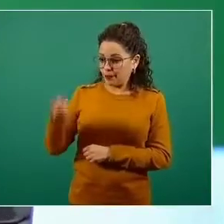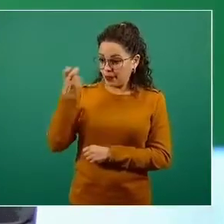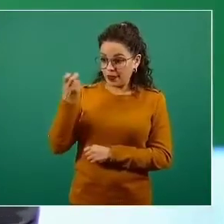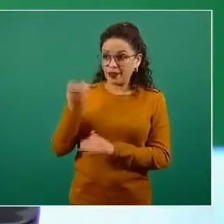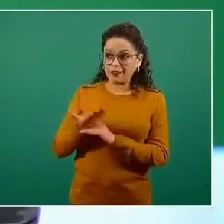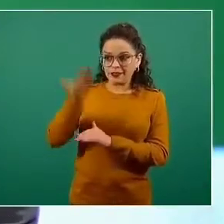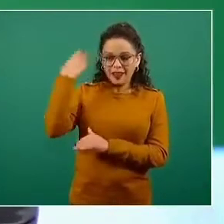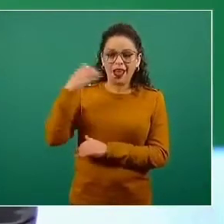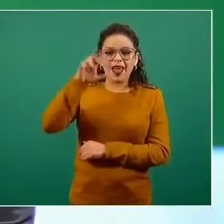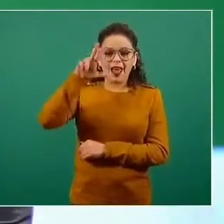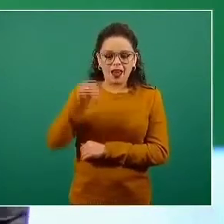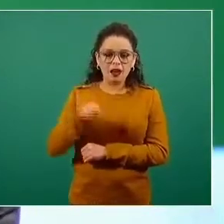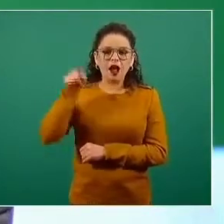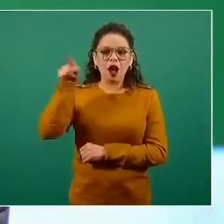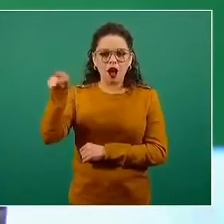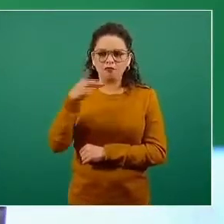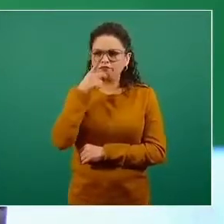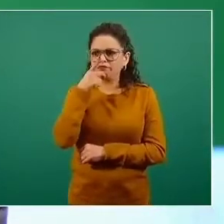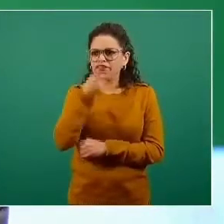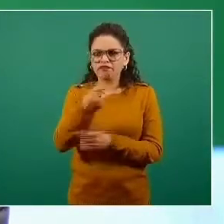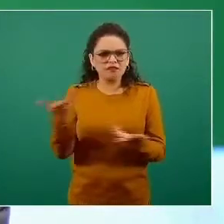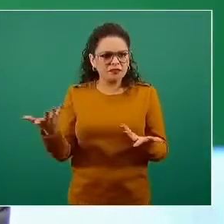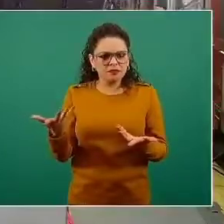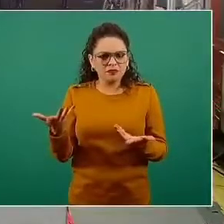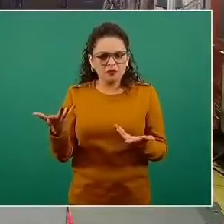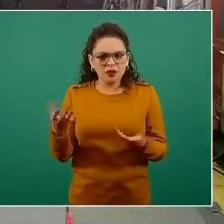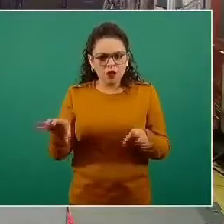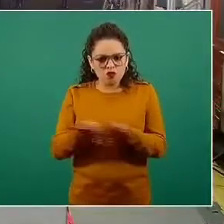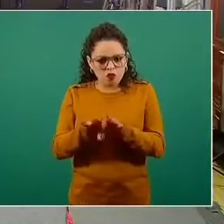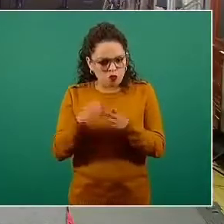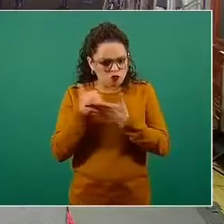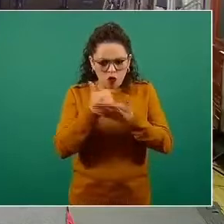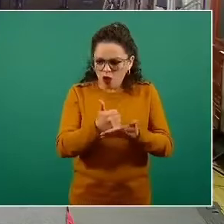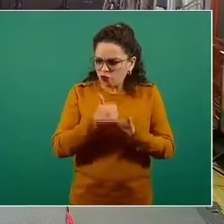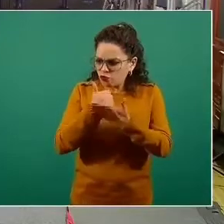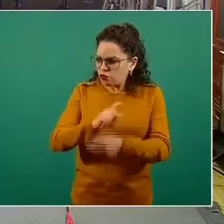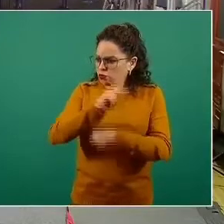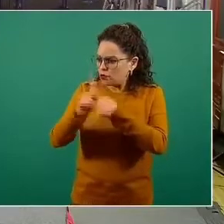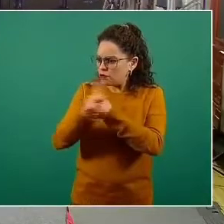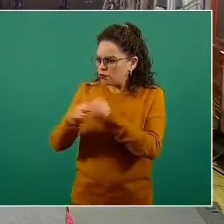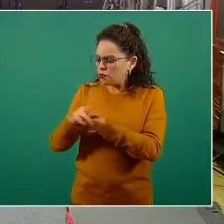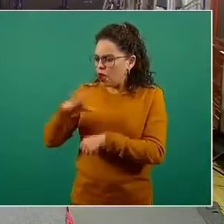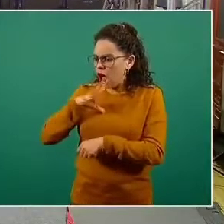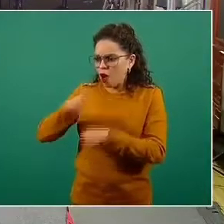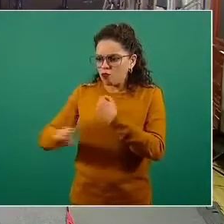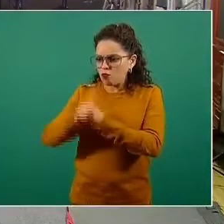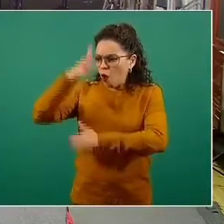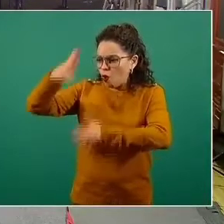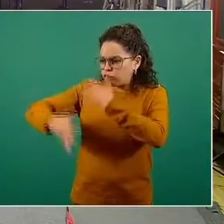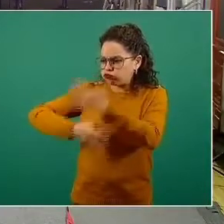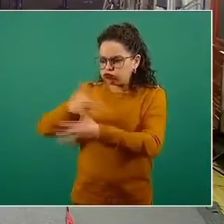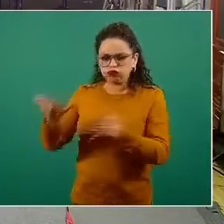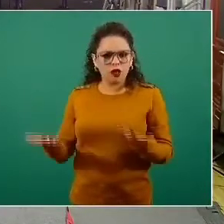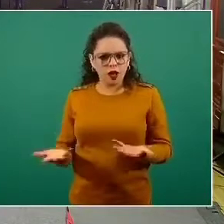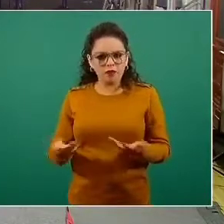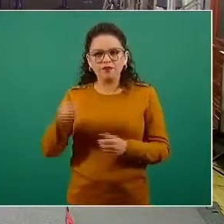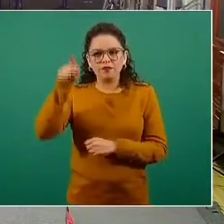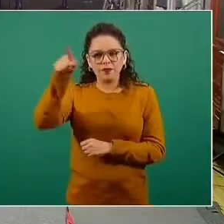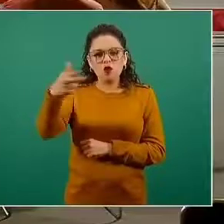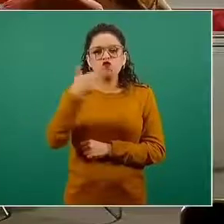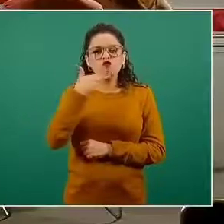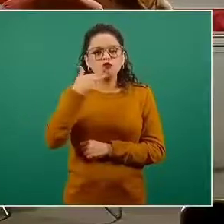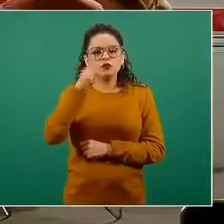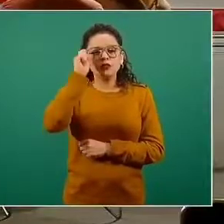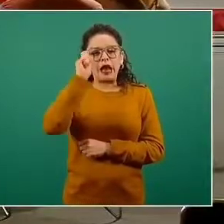Mundial, por ayudar a los países afectados, donde tenían el desastre. Y usaba una metáfora que me parece que